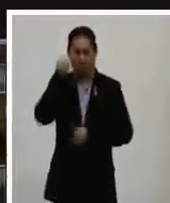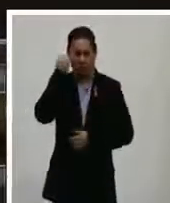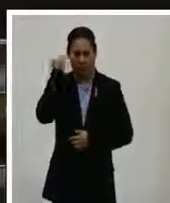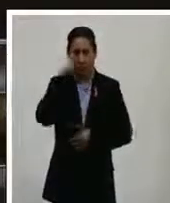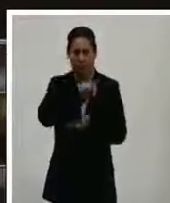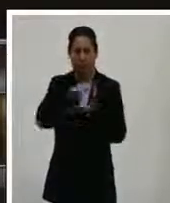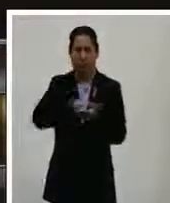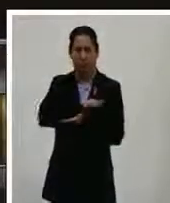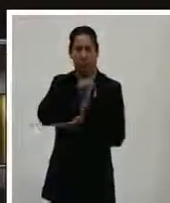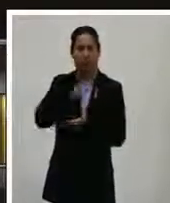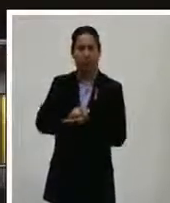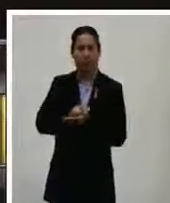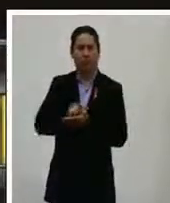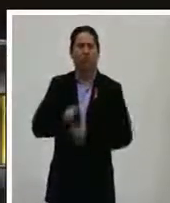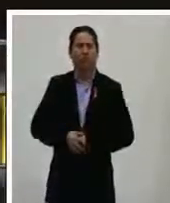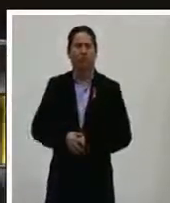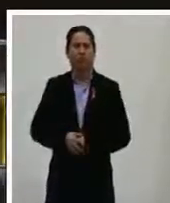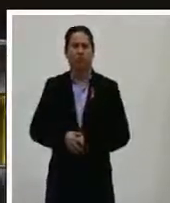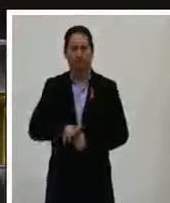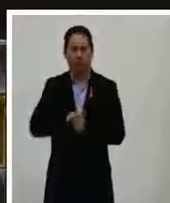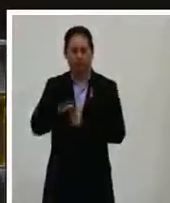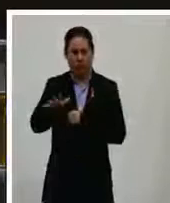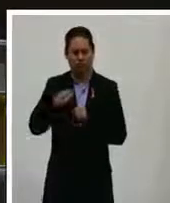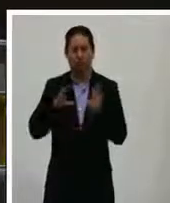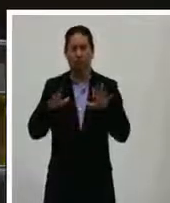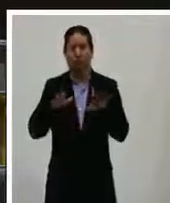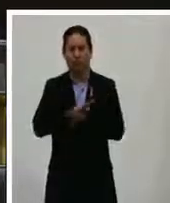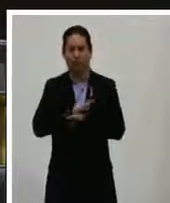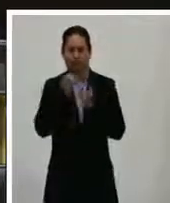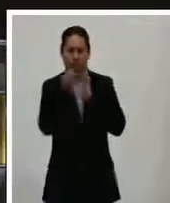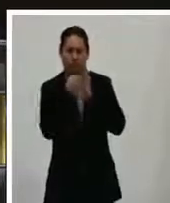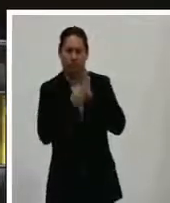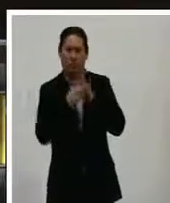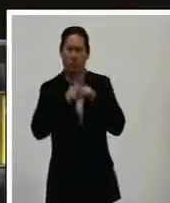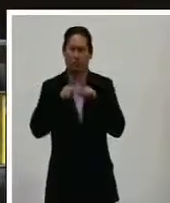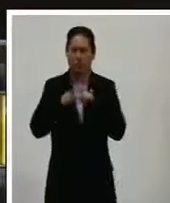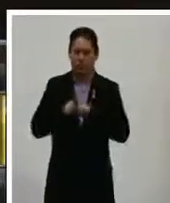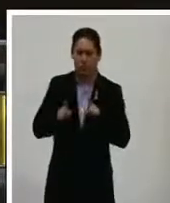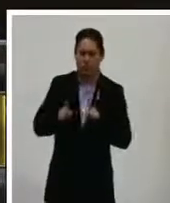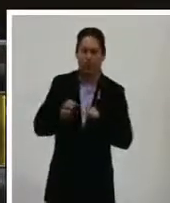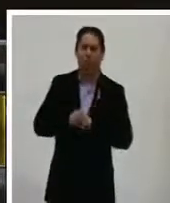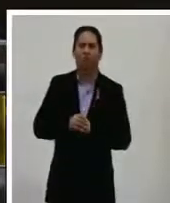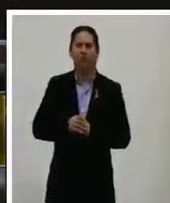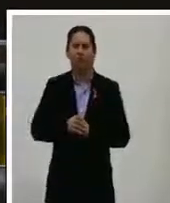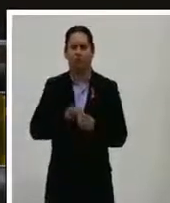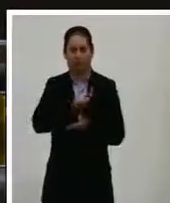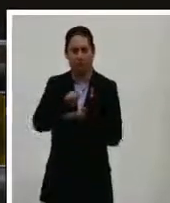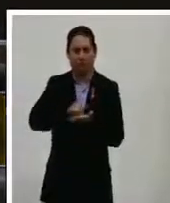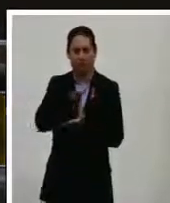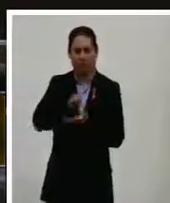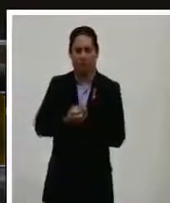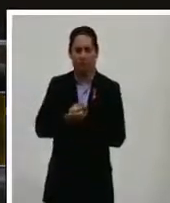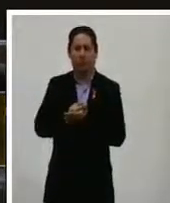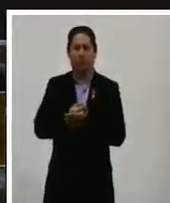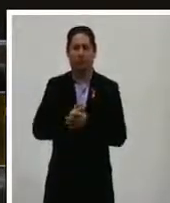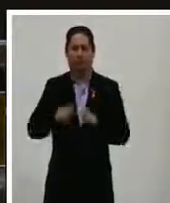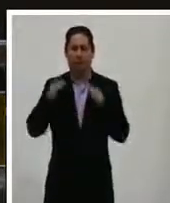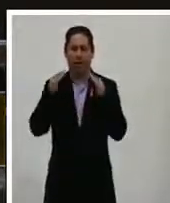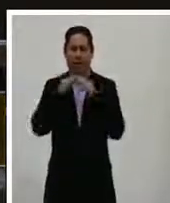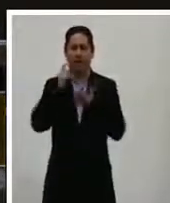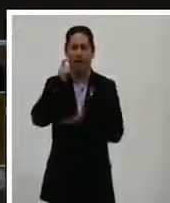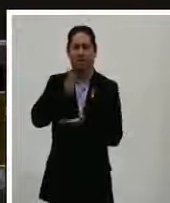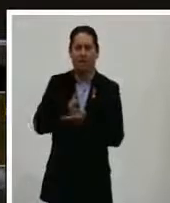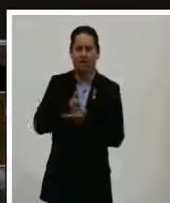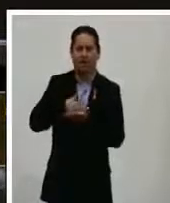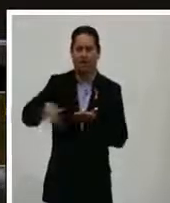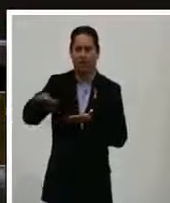iniciativa de decreto por el que se reforman y adicionan diversas disposiciones de la ley de catastro para el estado